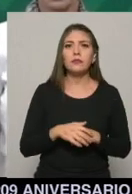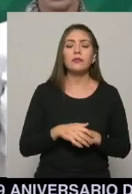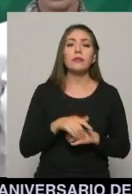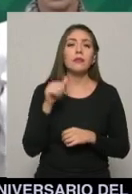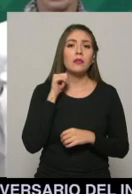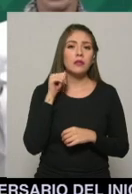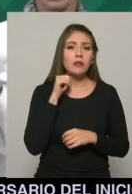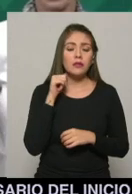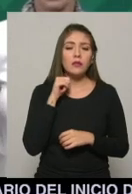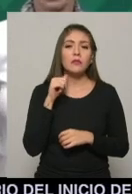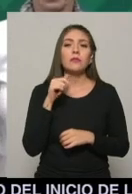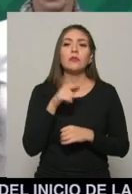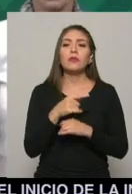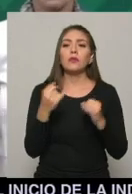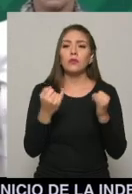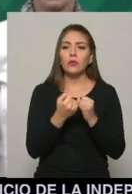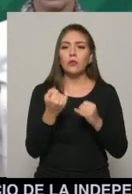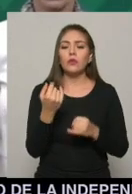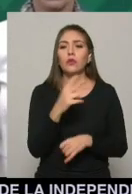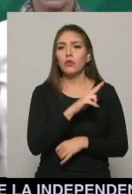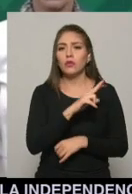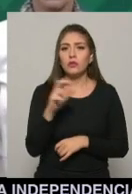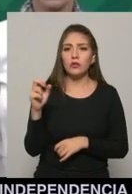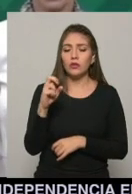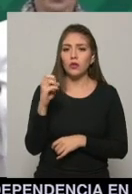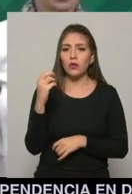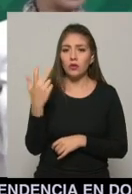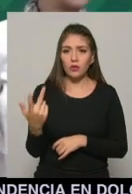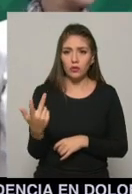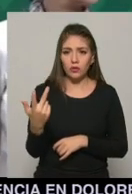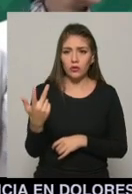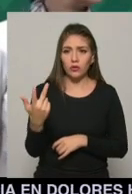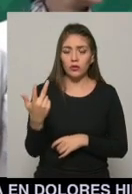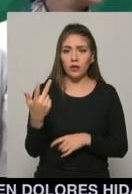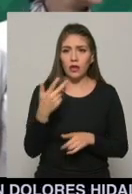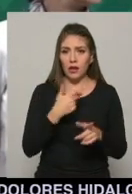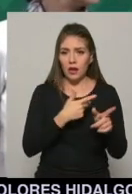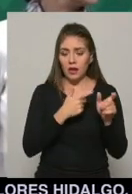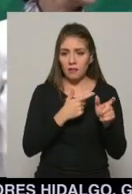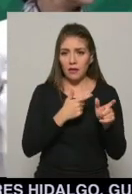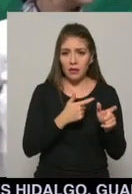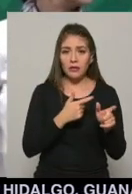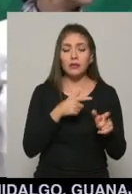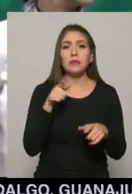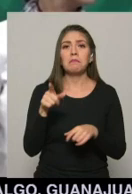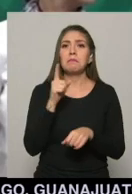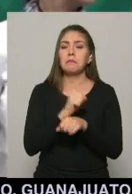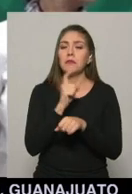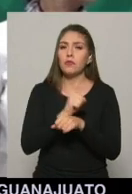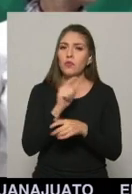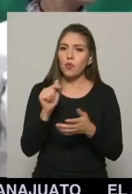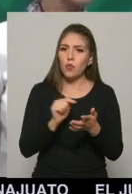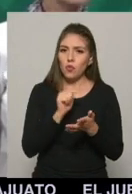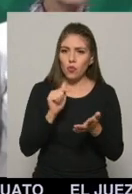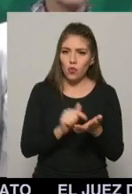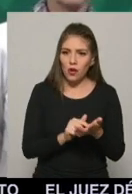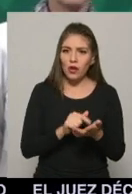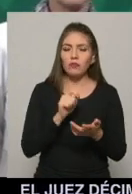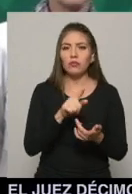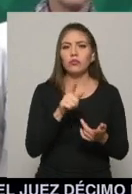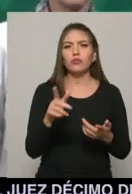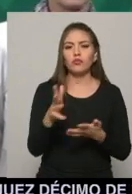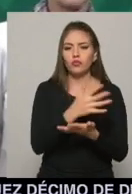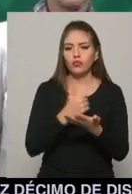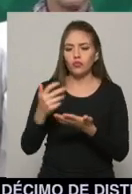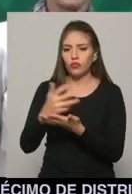Azcapotzalco, 808 armas, de hecho ocupa el primer lugar en recuperación y destrucción